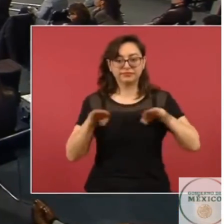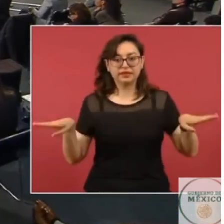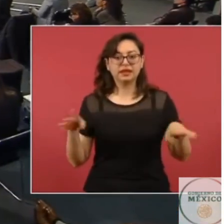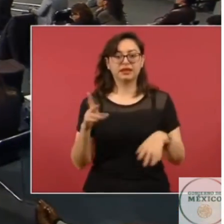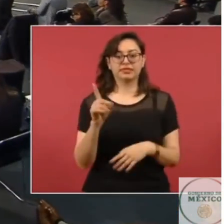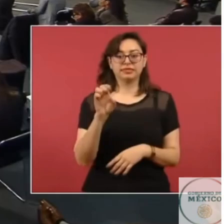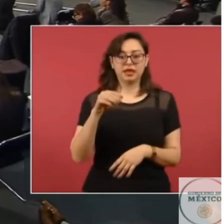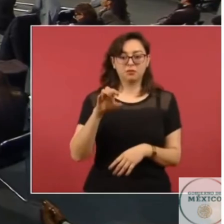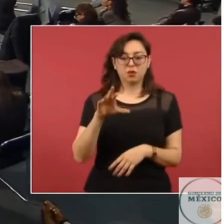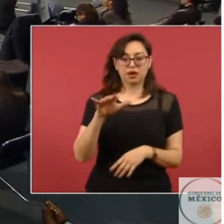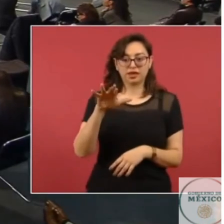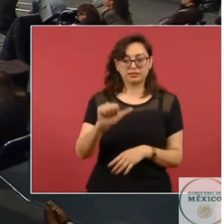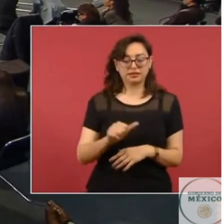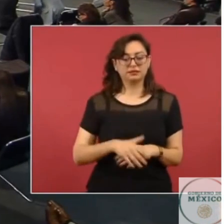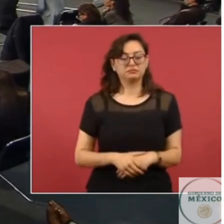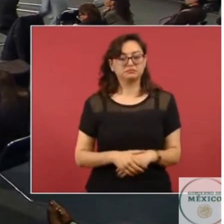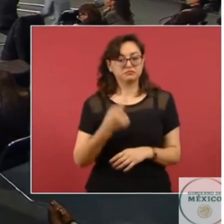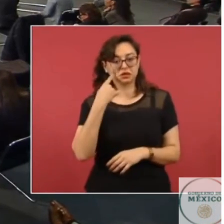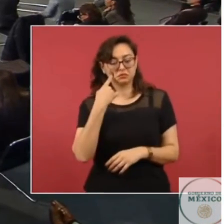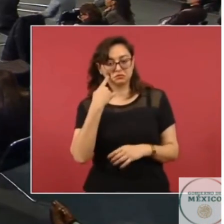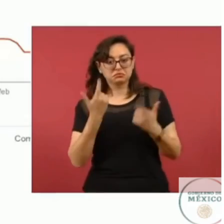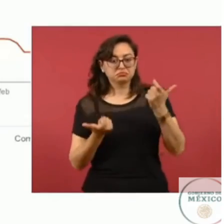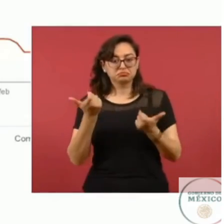¿Cómo está? 18.